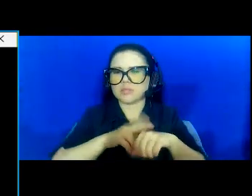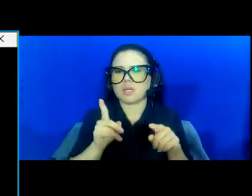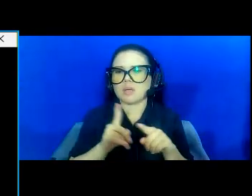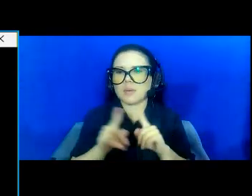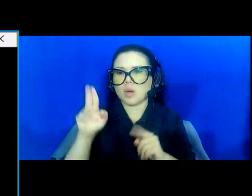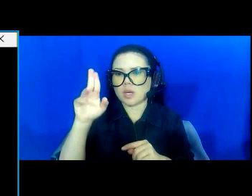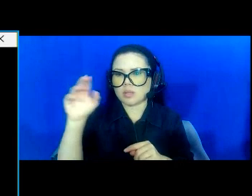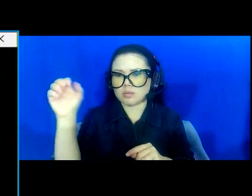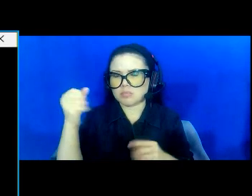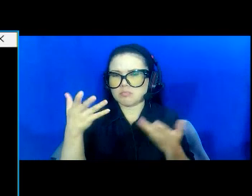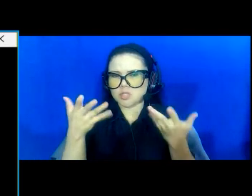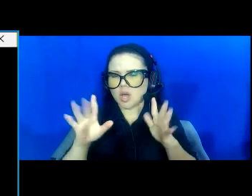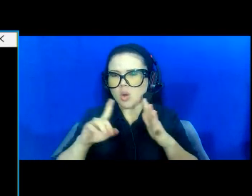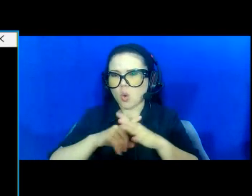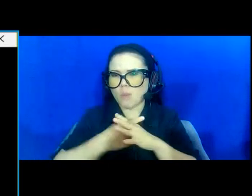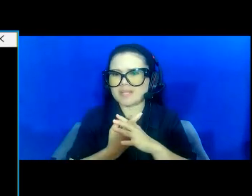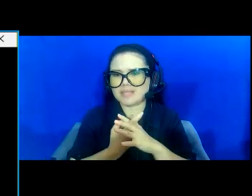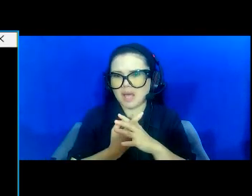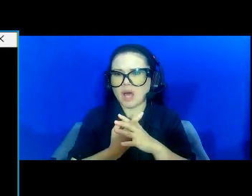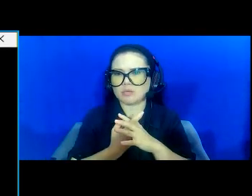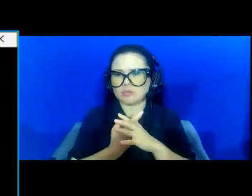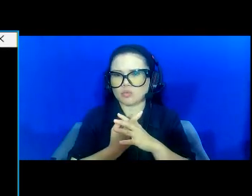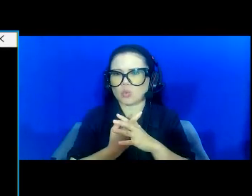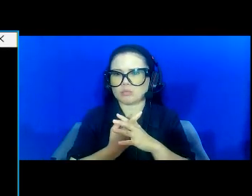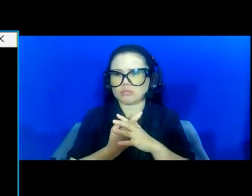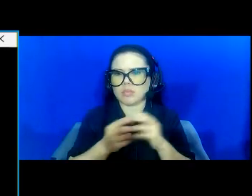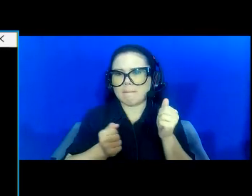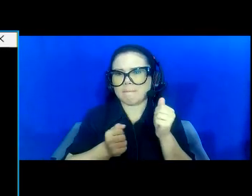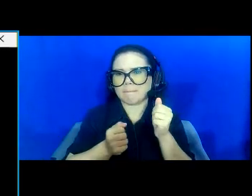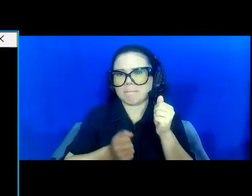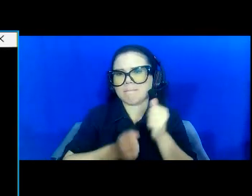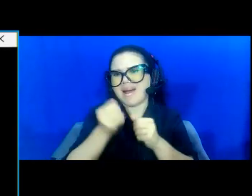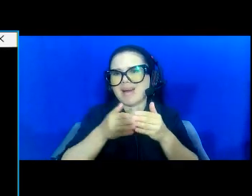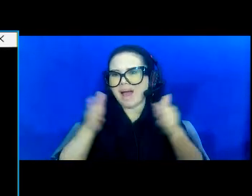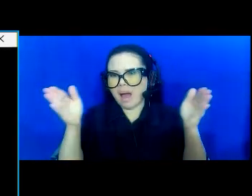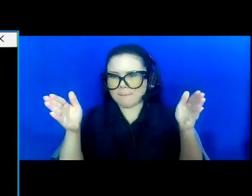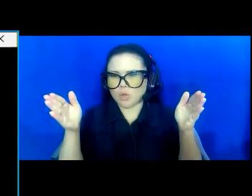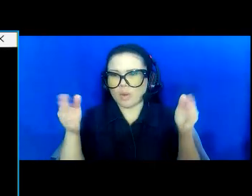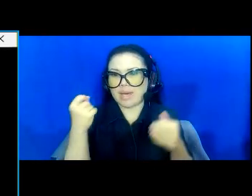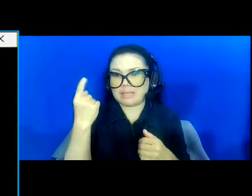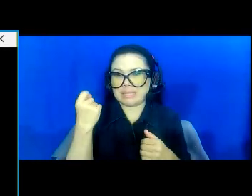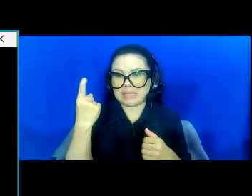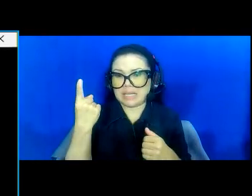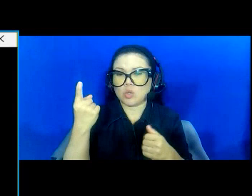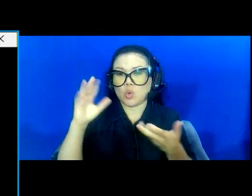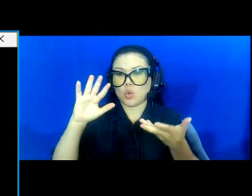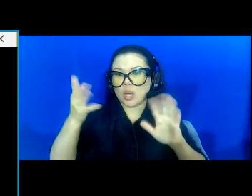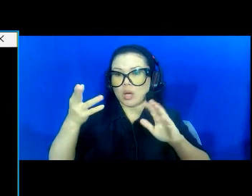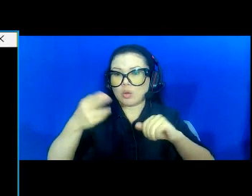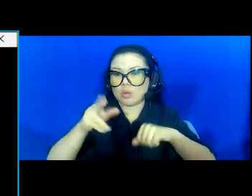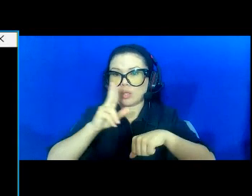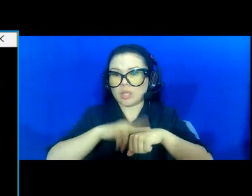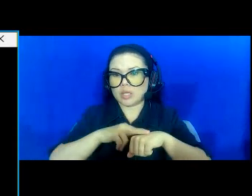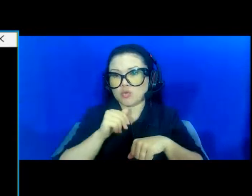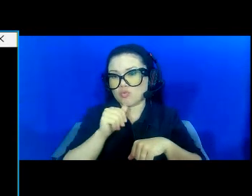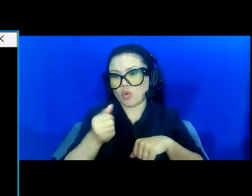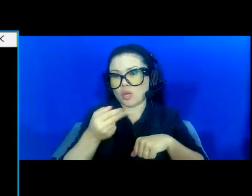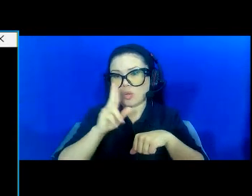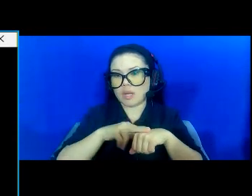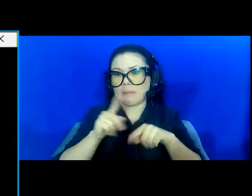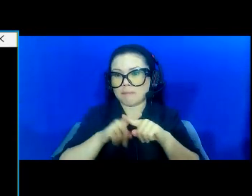a comenzar a utilizar este índice un poquito más amplio, entendiendo de que los desastres naturales no son naturales sino humanos y que existen